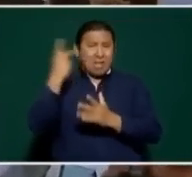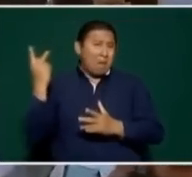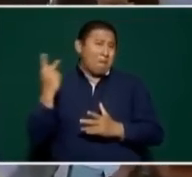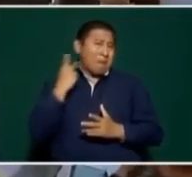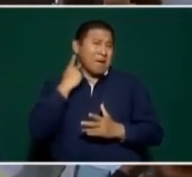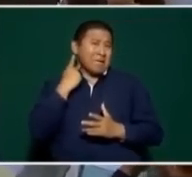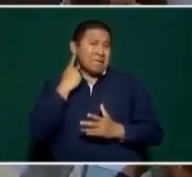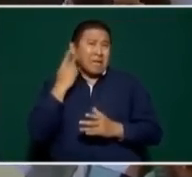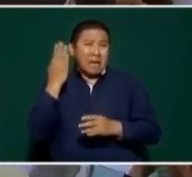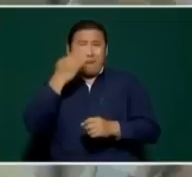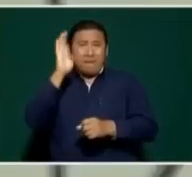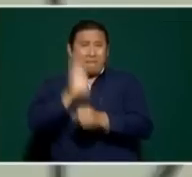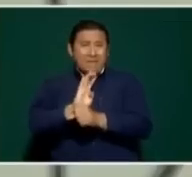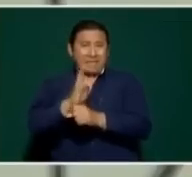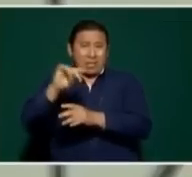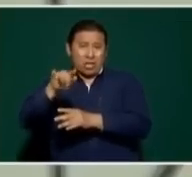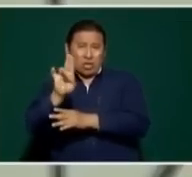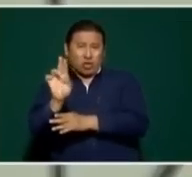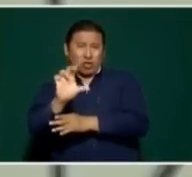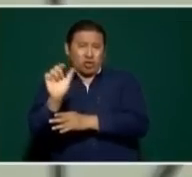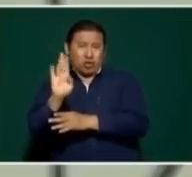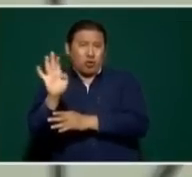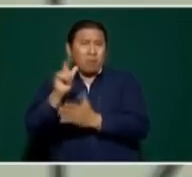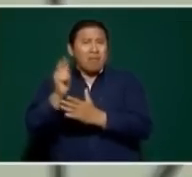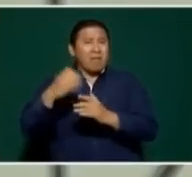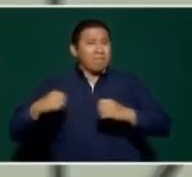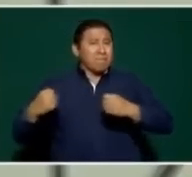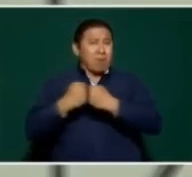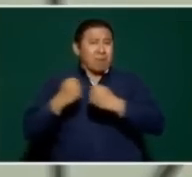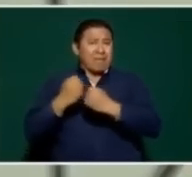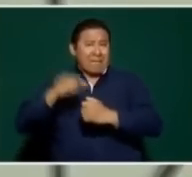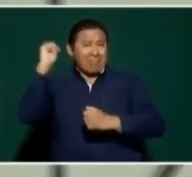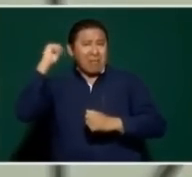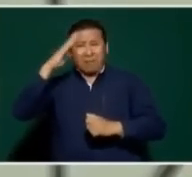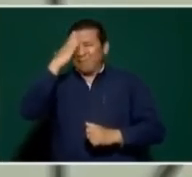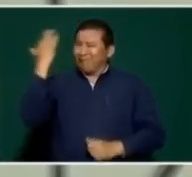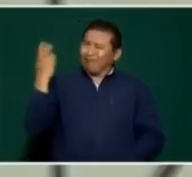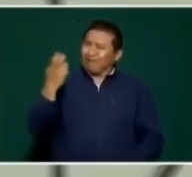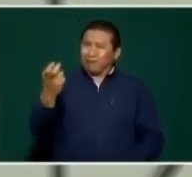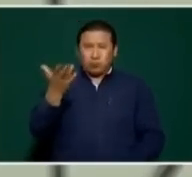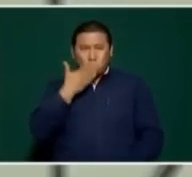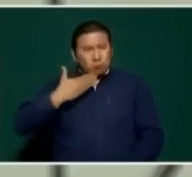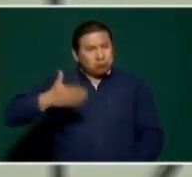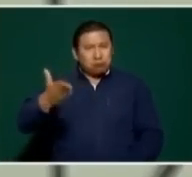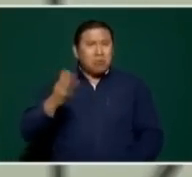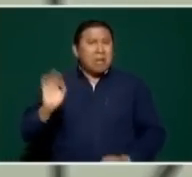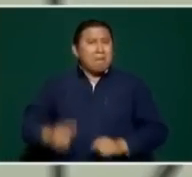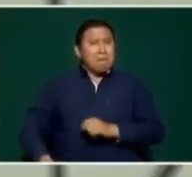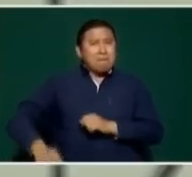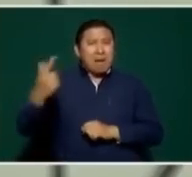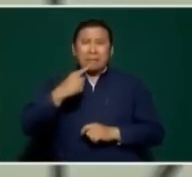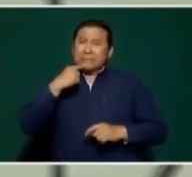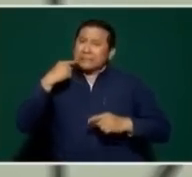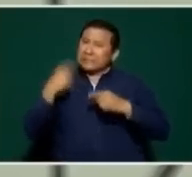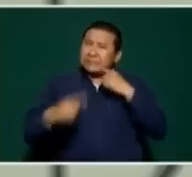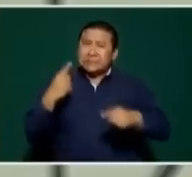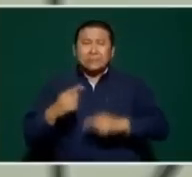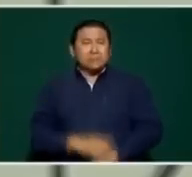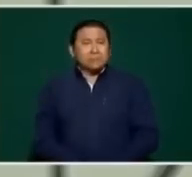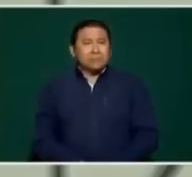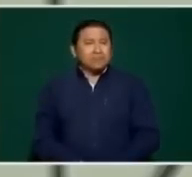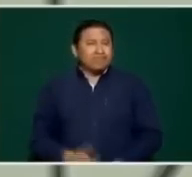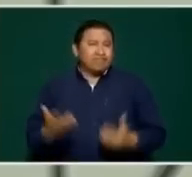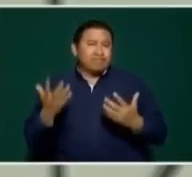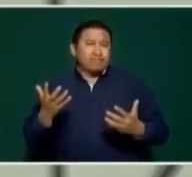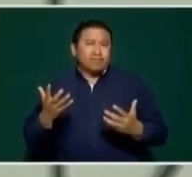y bisnieta de Don Chon Cupón, de Frontera Tabasco, que usted conoce perfectamente. La primera denuncia ciudadana es